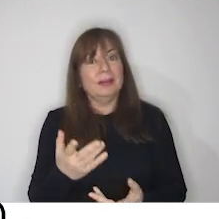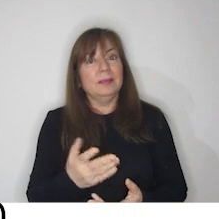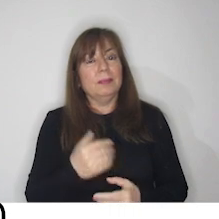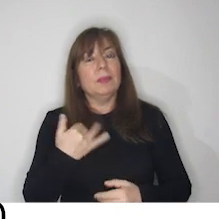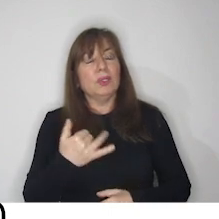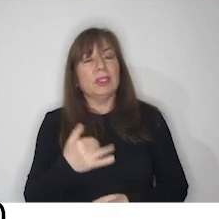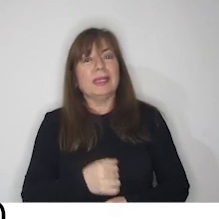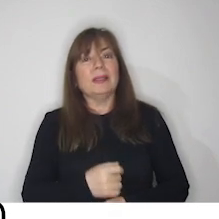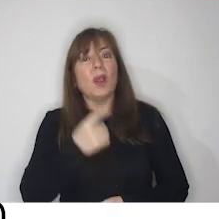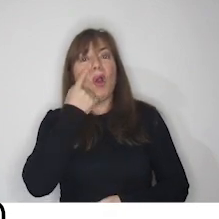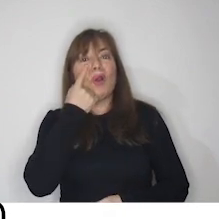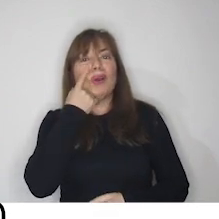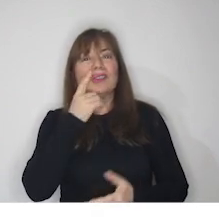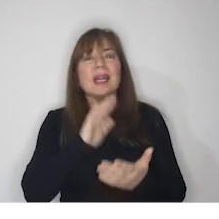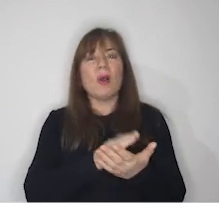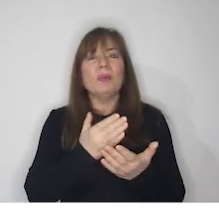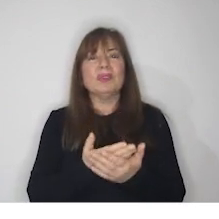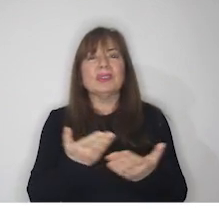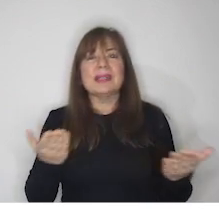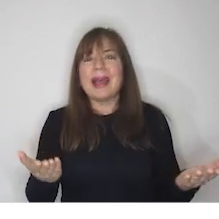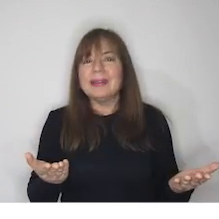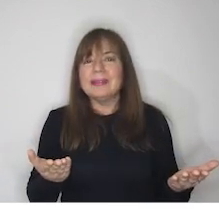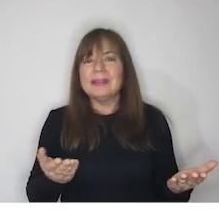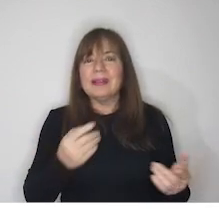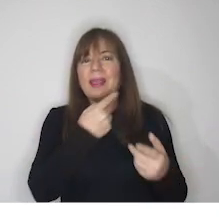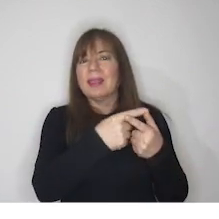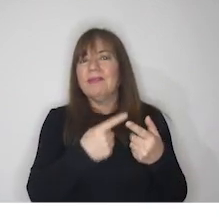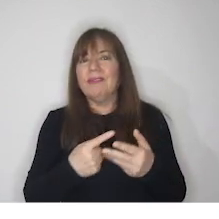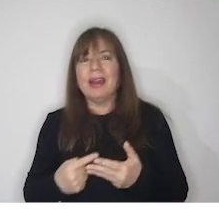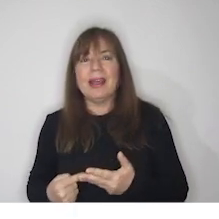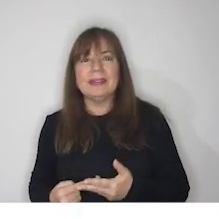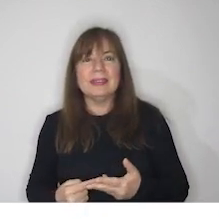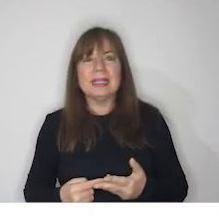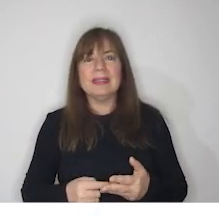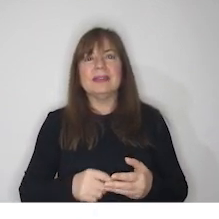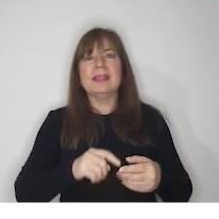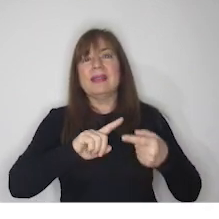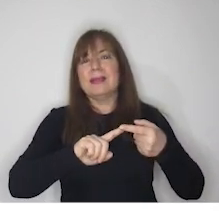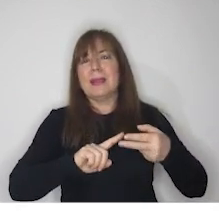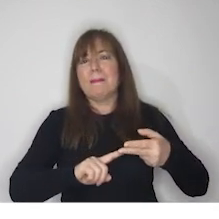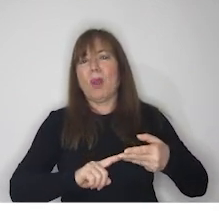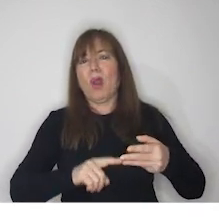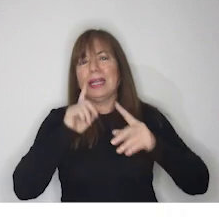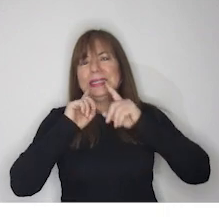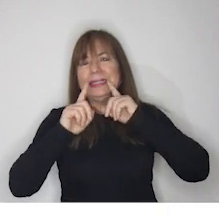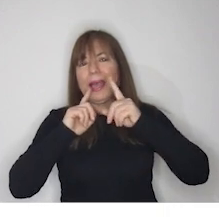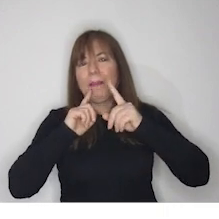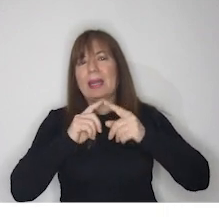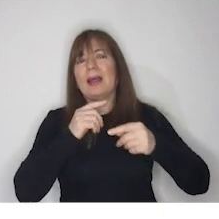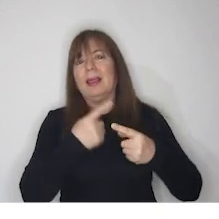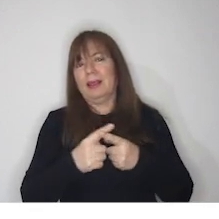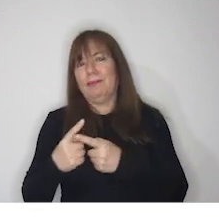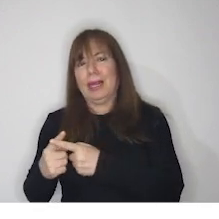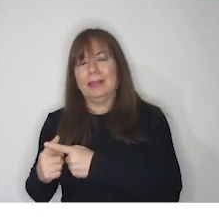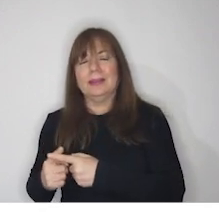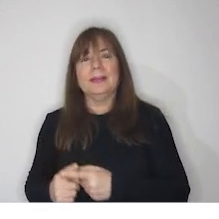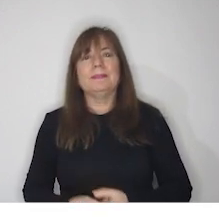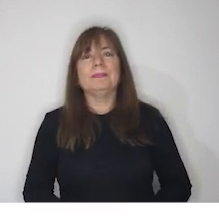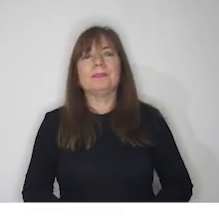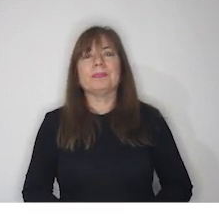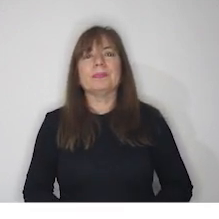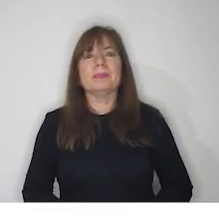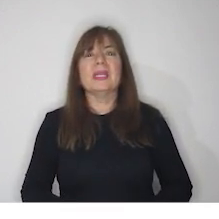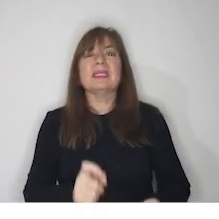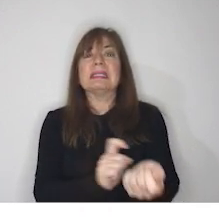son tan necesarios como asistir a esta. Nos permiten conocer tu estado de salud de varias formas, y existen varios tipos